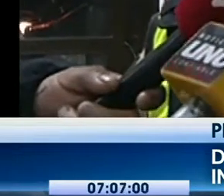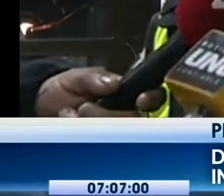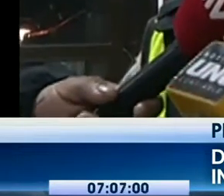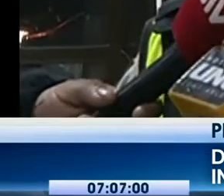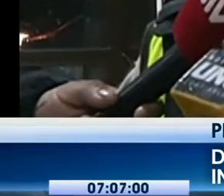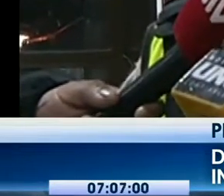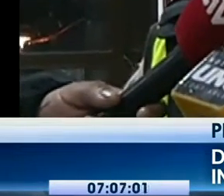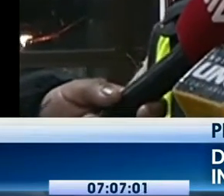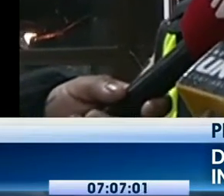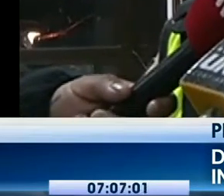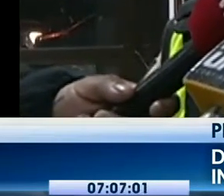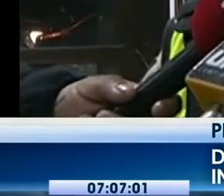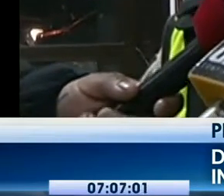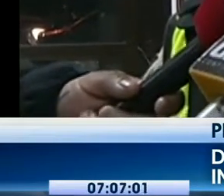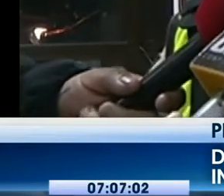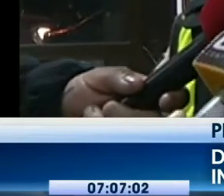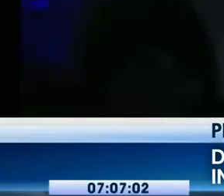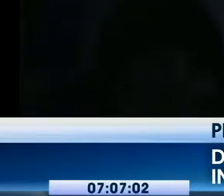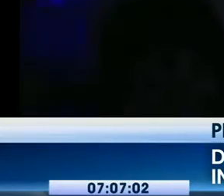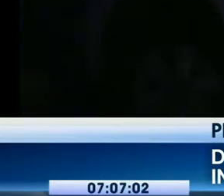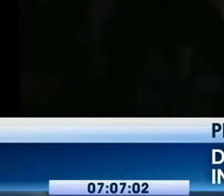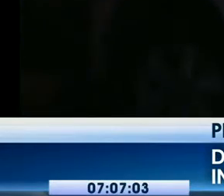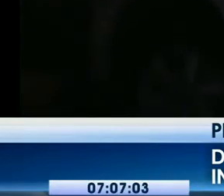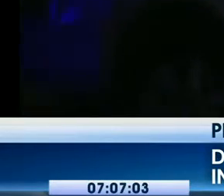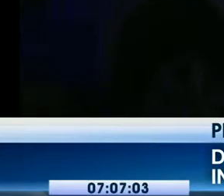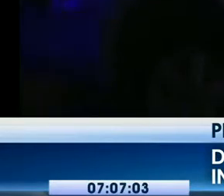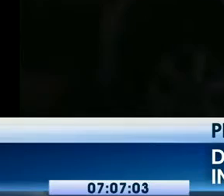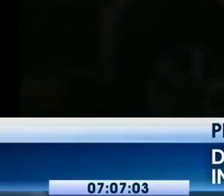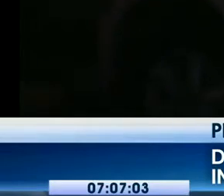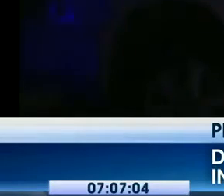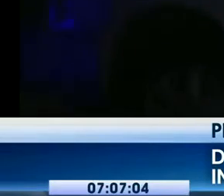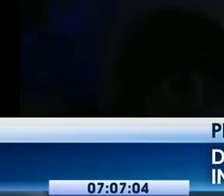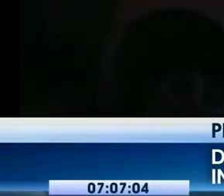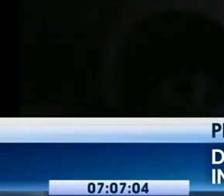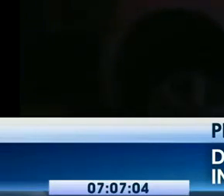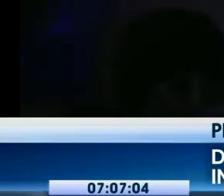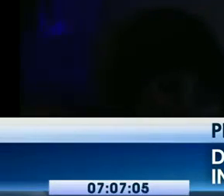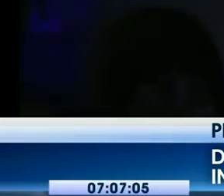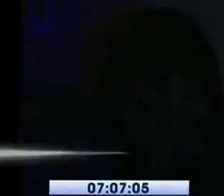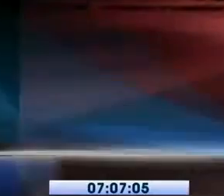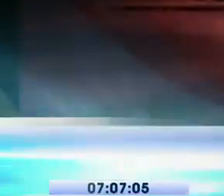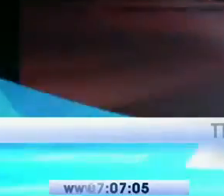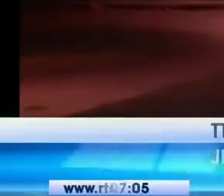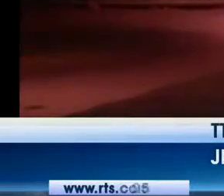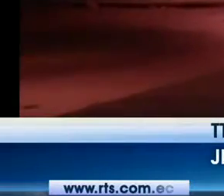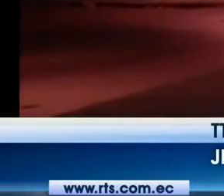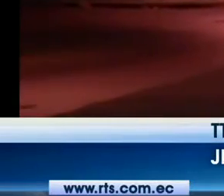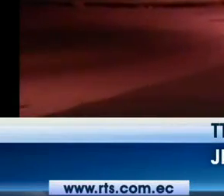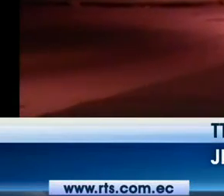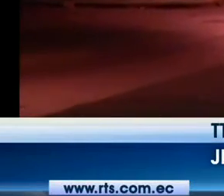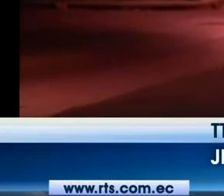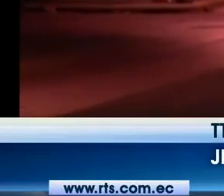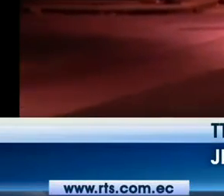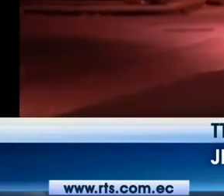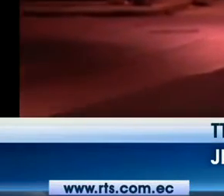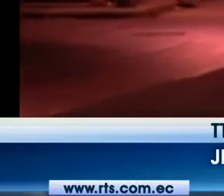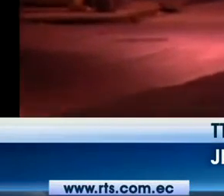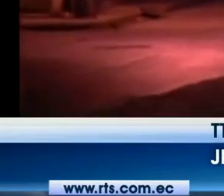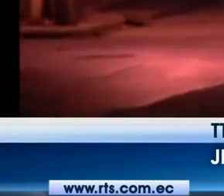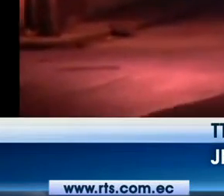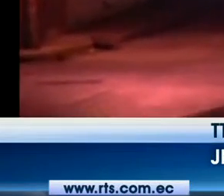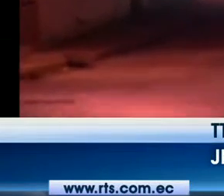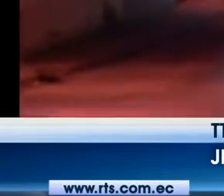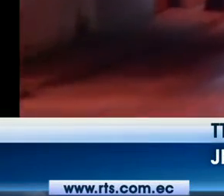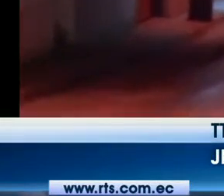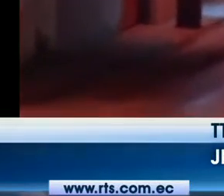roja había procedido a asaltar a una señora despojándole de todos los gestos sus pertenencias inmediatamente